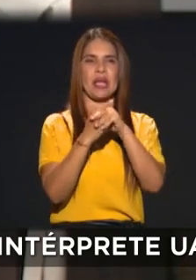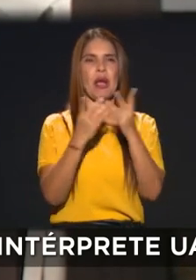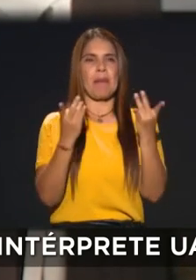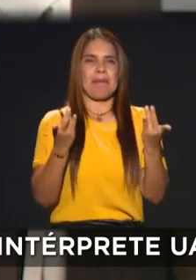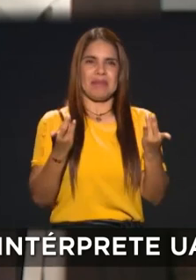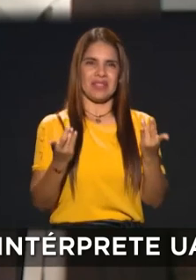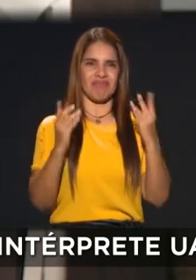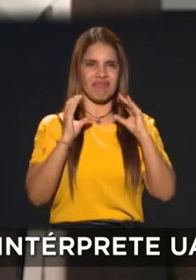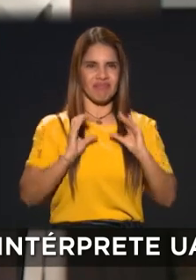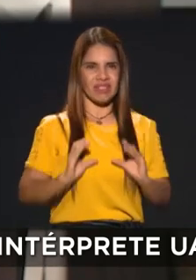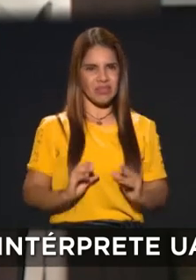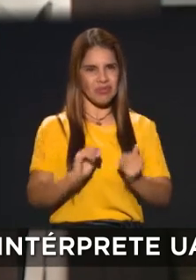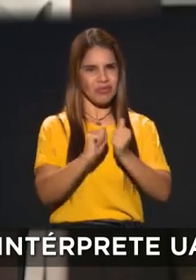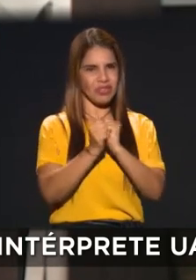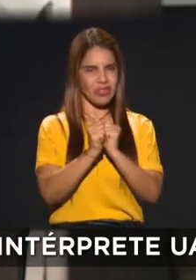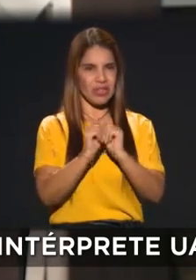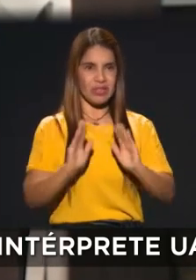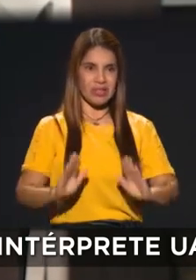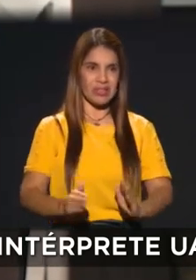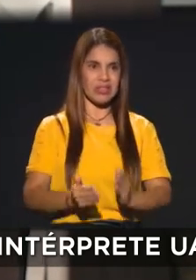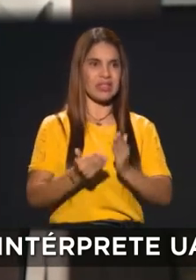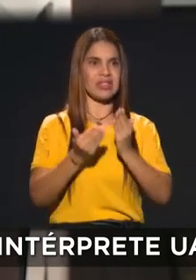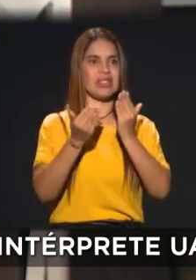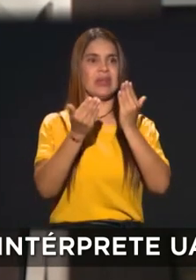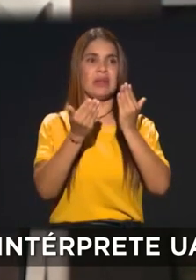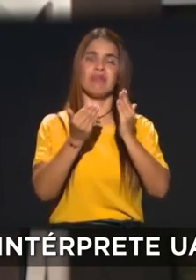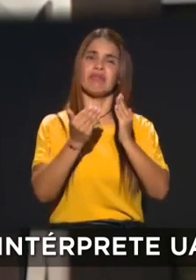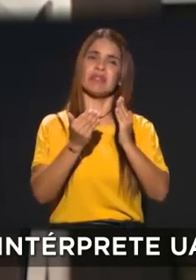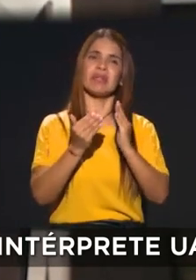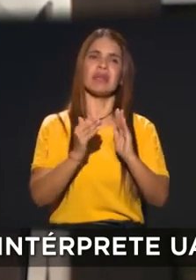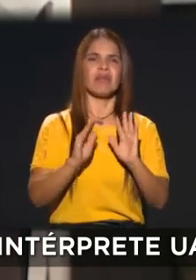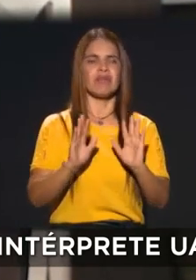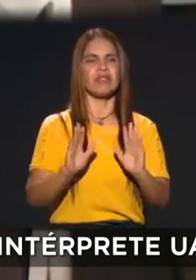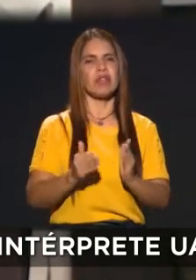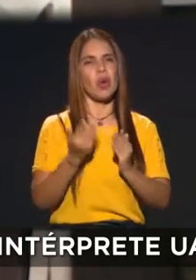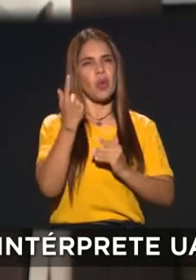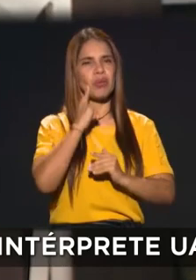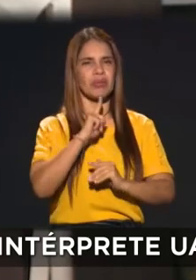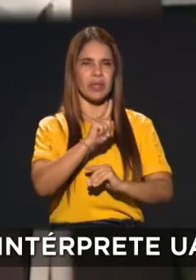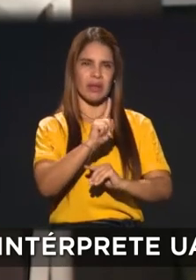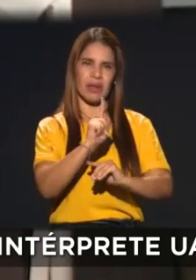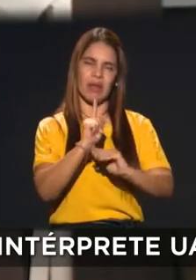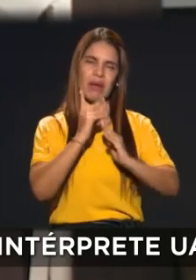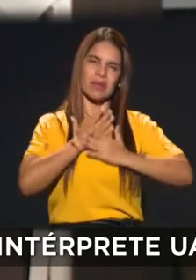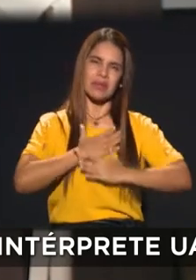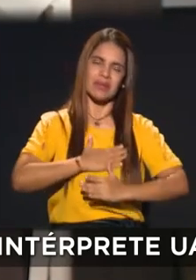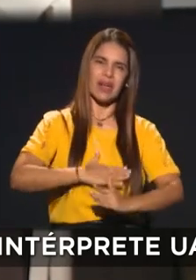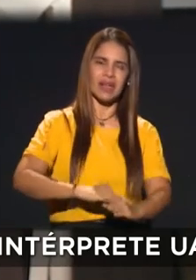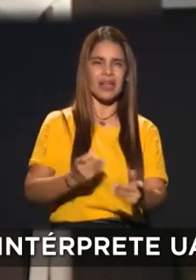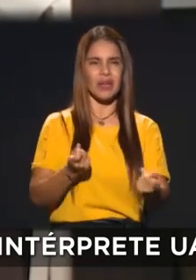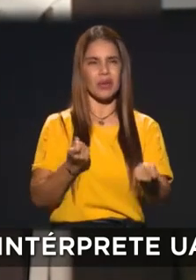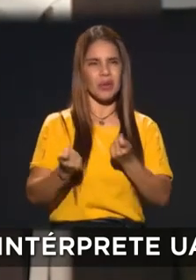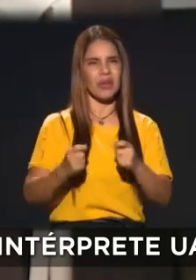ejercicios físicos que podemos hacer que se llaman asanas nos van a ayudar para que tengamos un día más tranquilo, para que